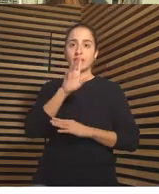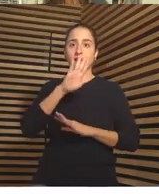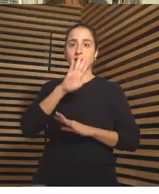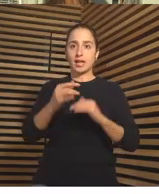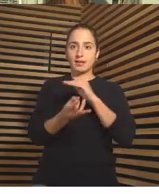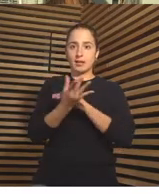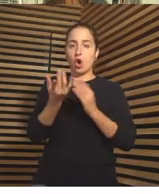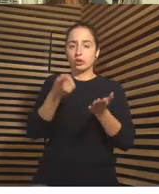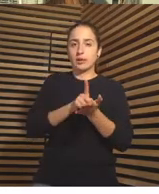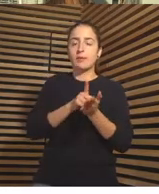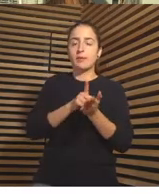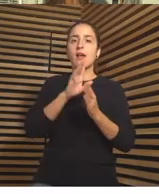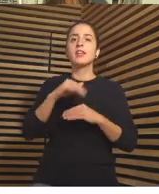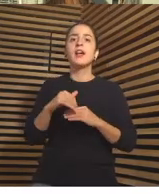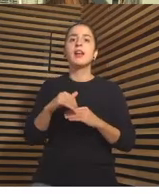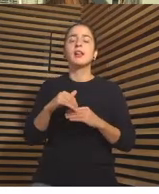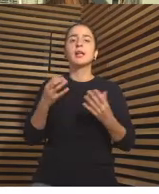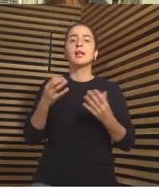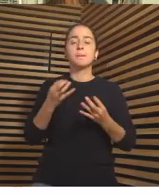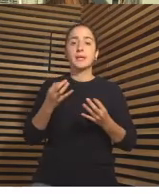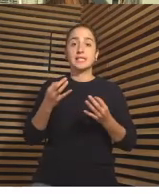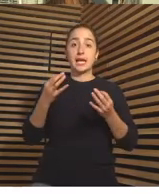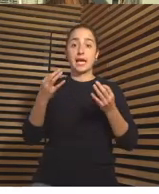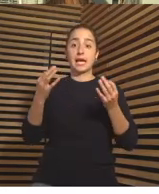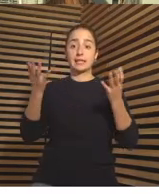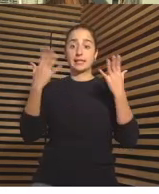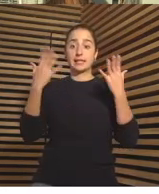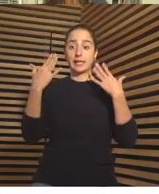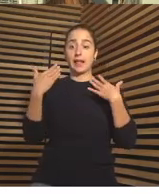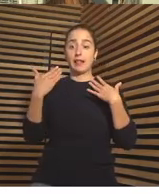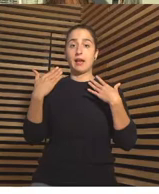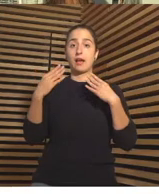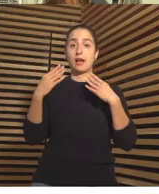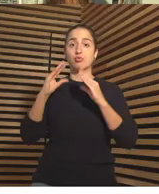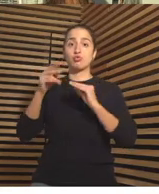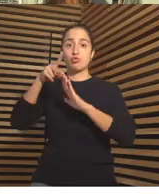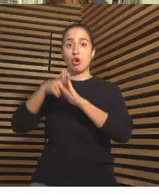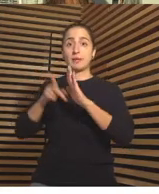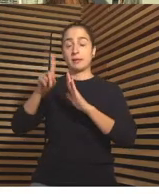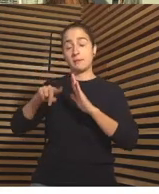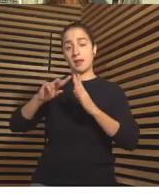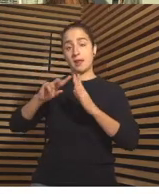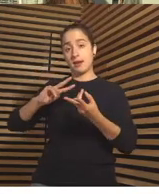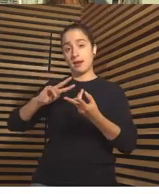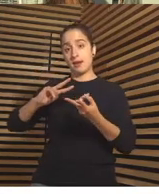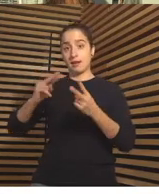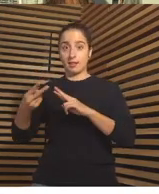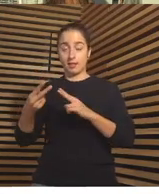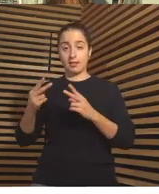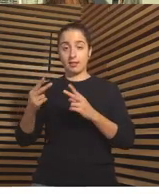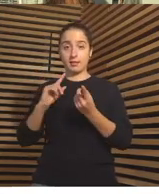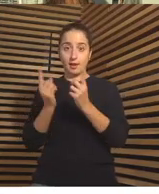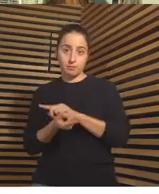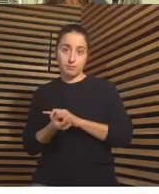modificación de la ordenanza de terrazas en el 2013, que es la actual, la que tenemos.